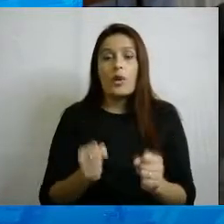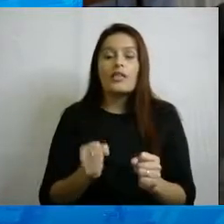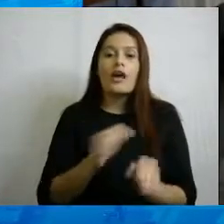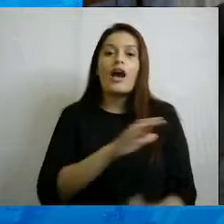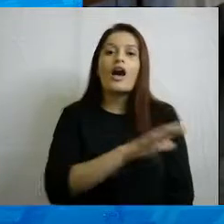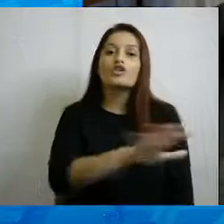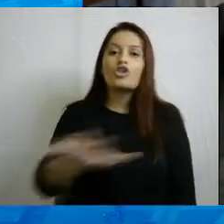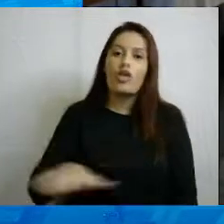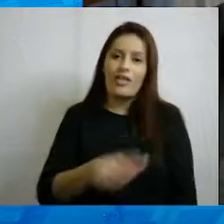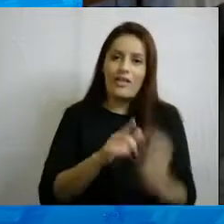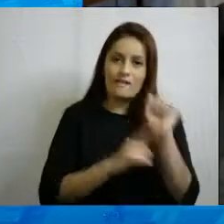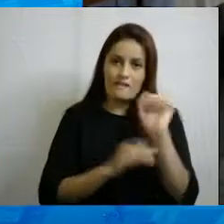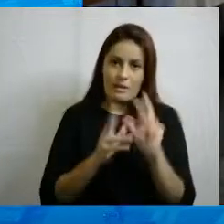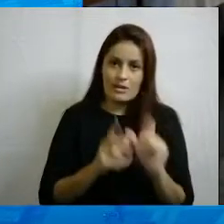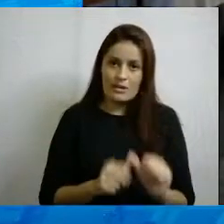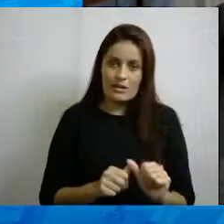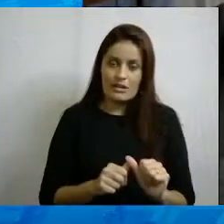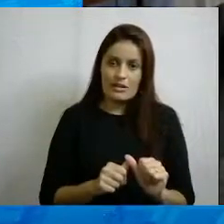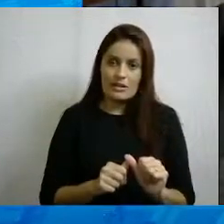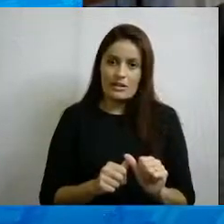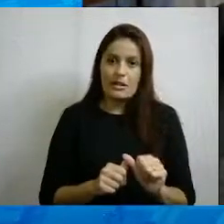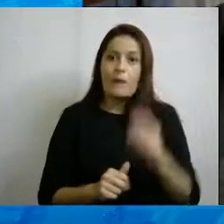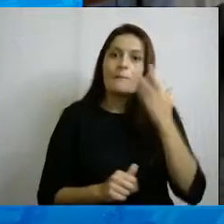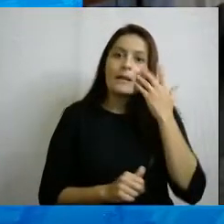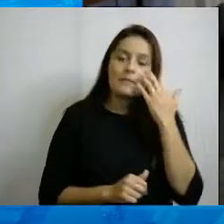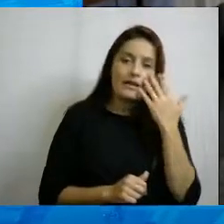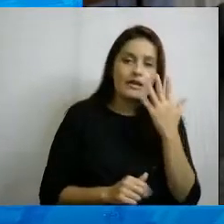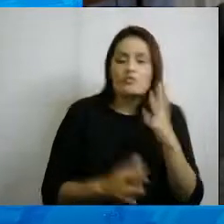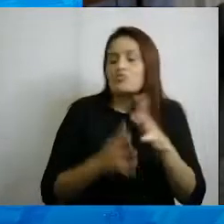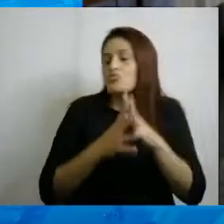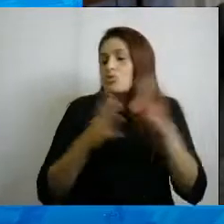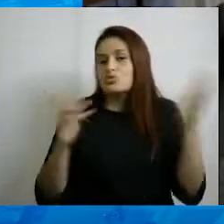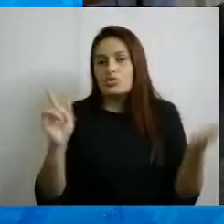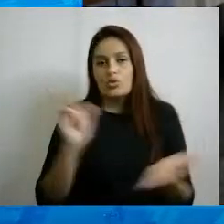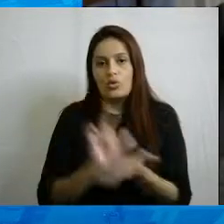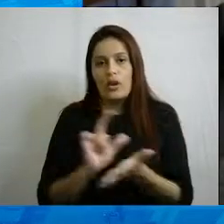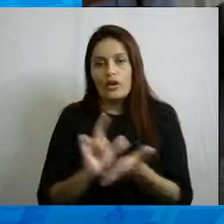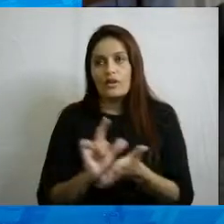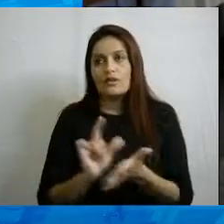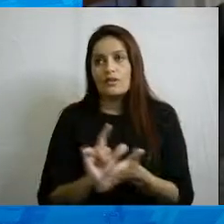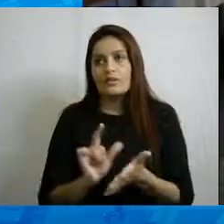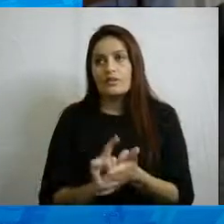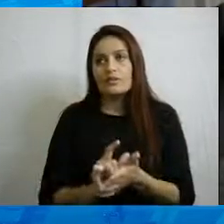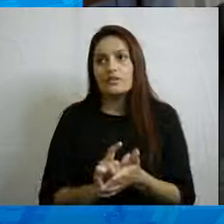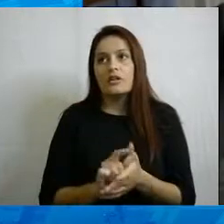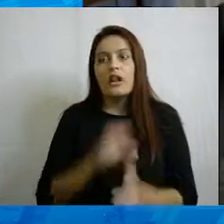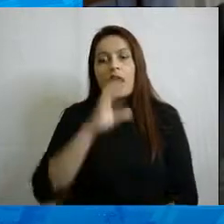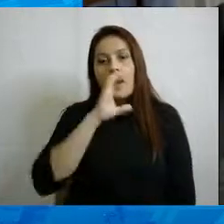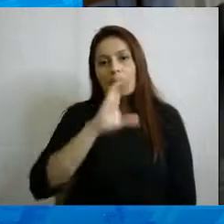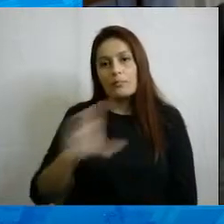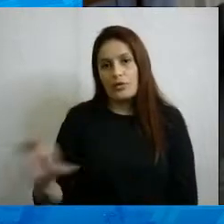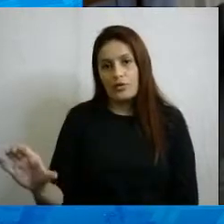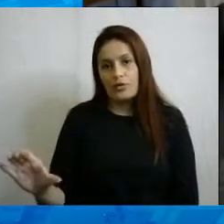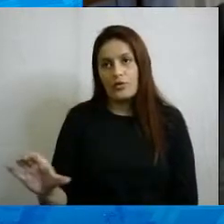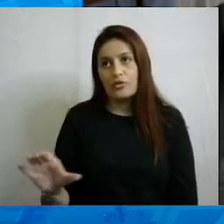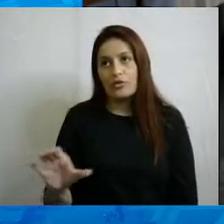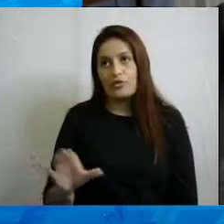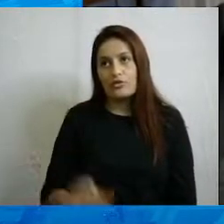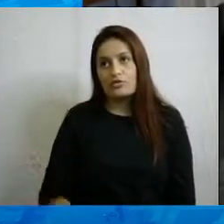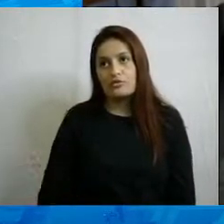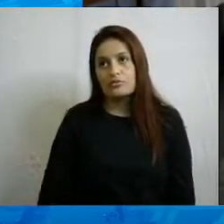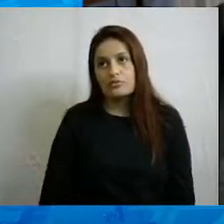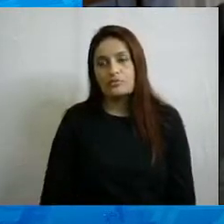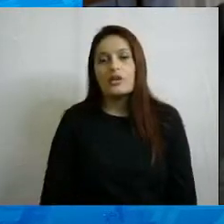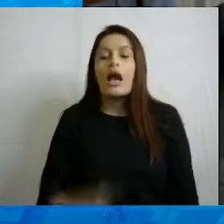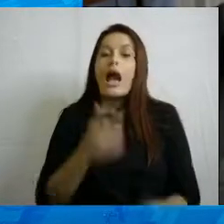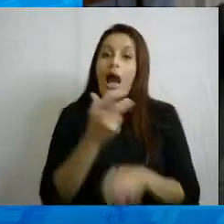las familias. O sea, y esto que pasa acá en Melipilla pasa en muchas comunas con zonas rurales. Entonces, aquí hay un problema de